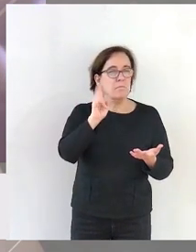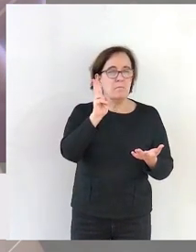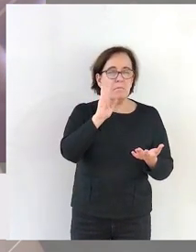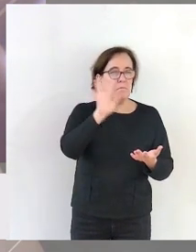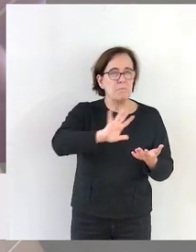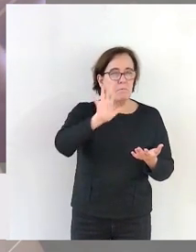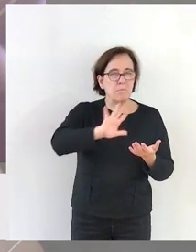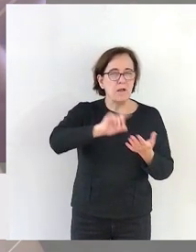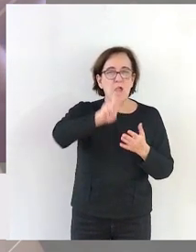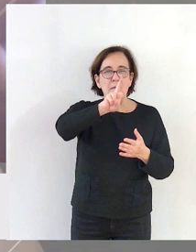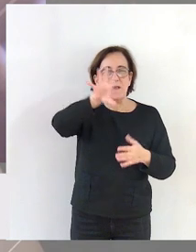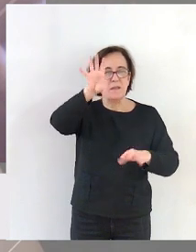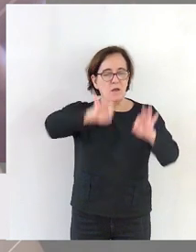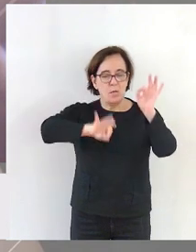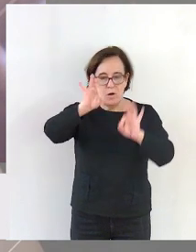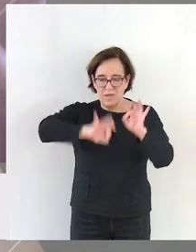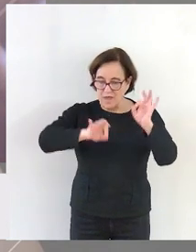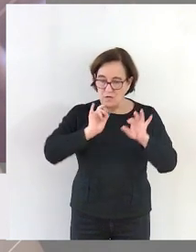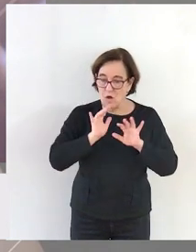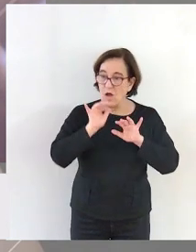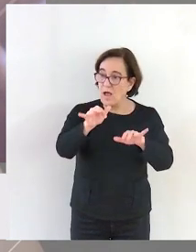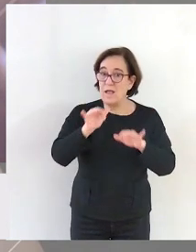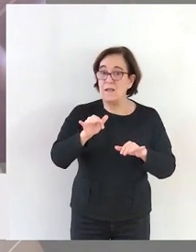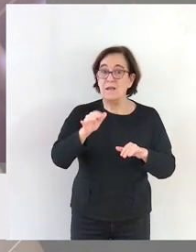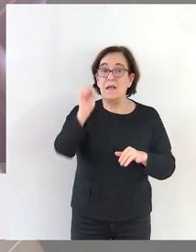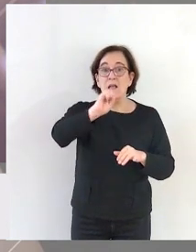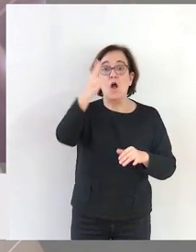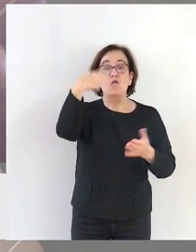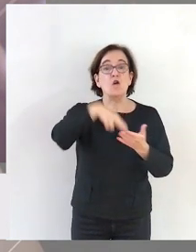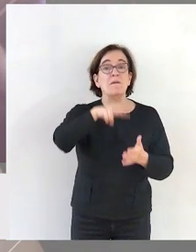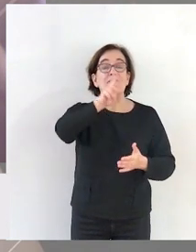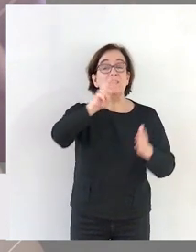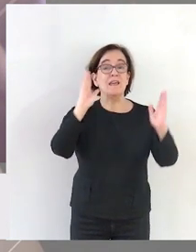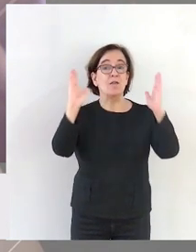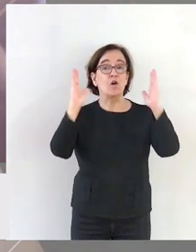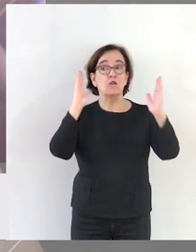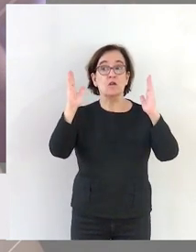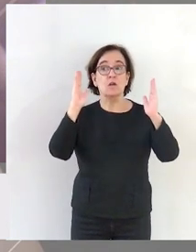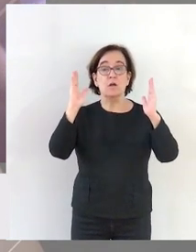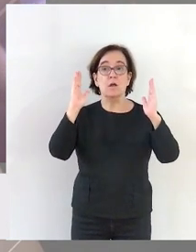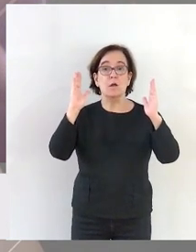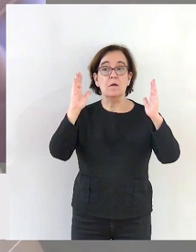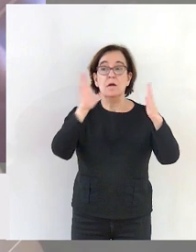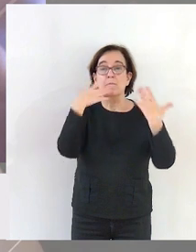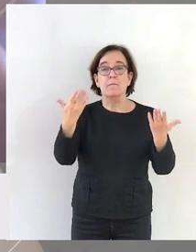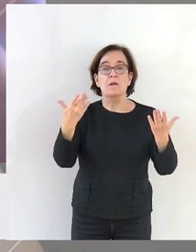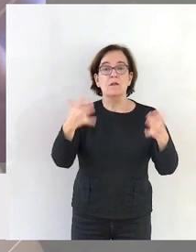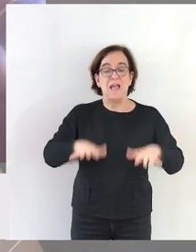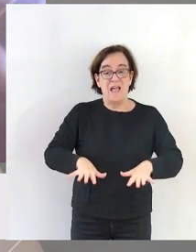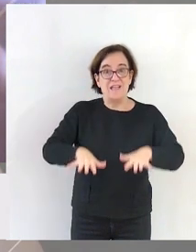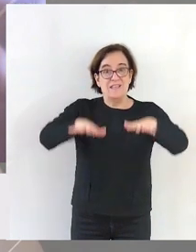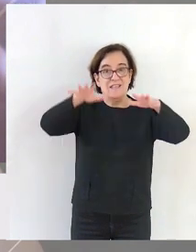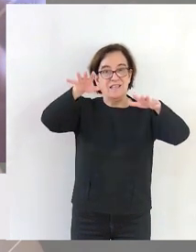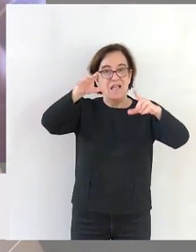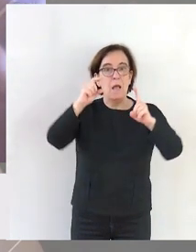interesantes el 25% de los desplazamientos que se produjeron el año 2022 e fueron causados por las inundaciones en